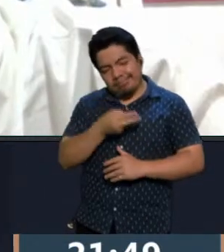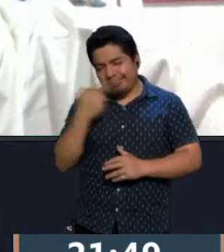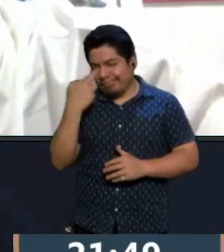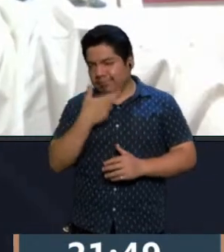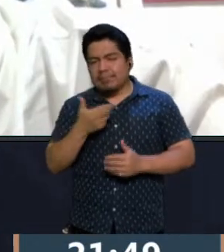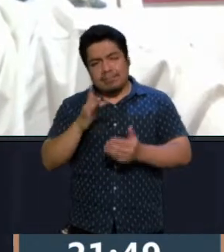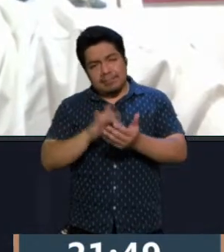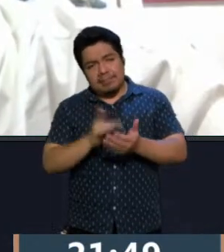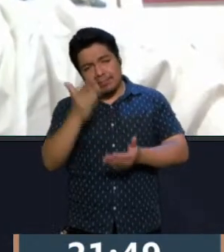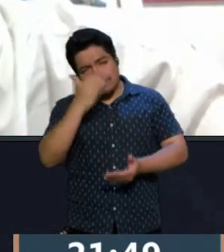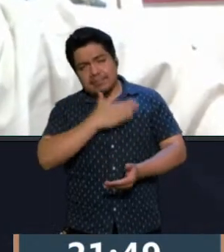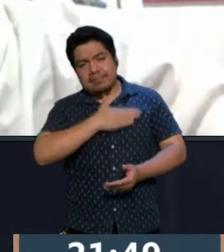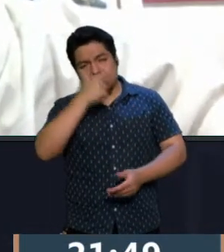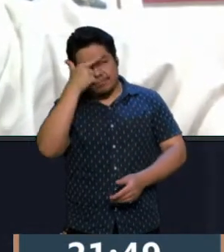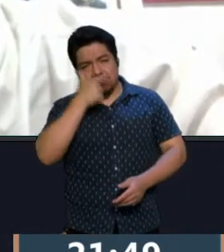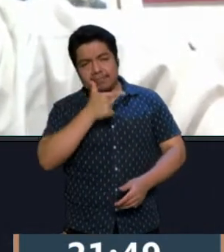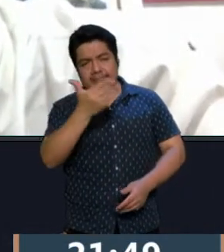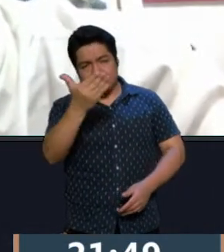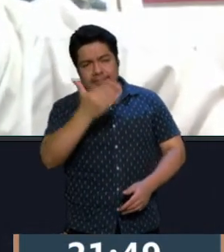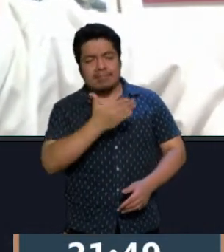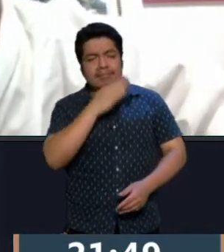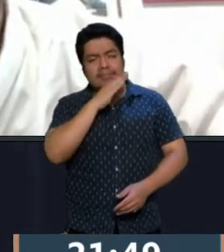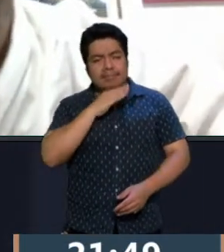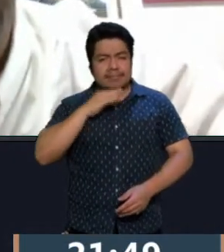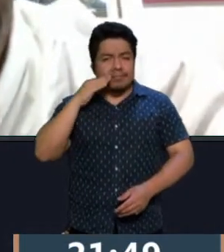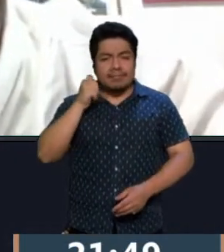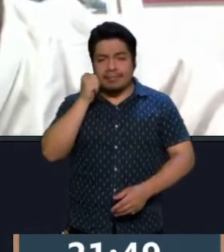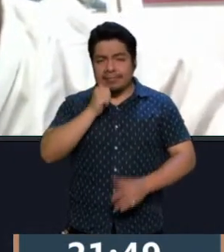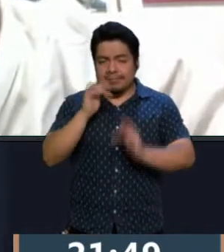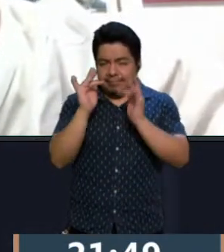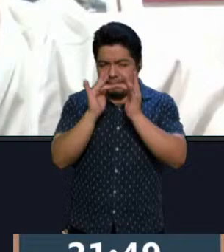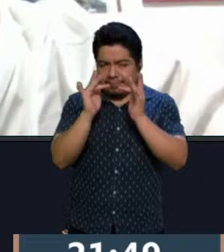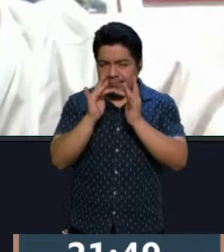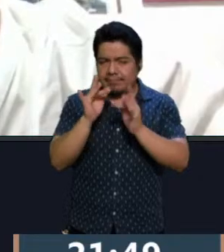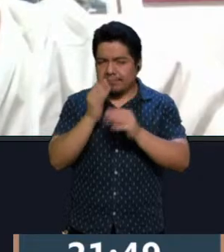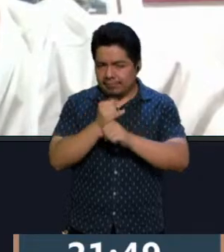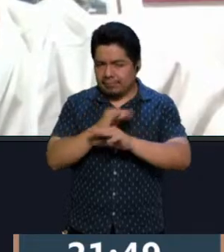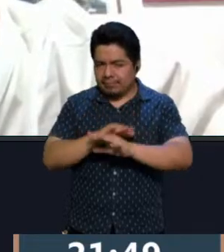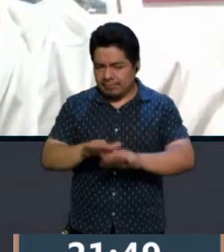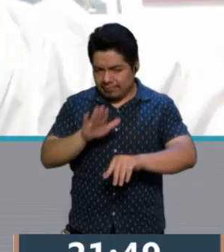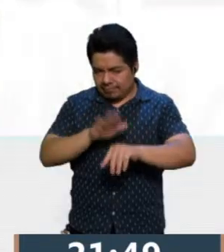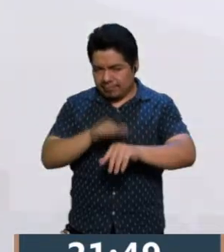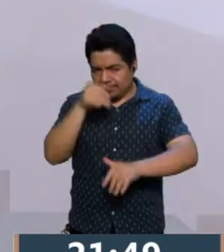agradezco mucho por su tiempo. Buenas noches. Gracias a ti, Braulio. Estamos pendientes y seguiremos